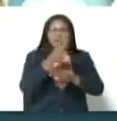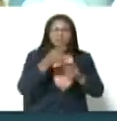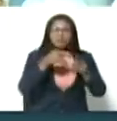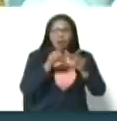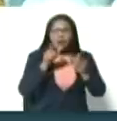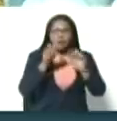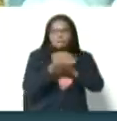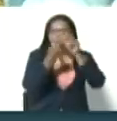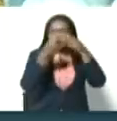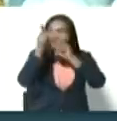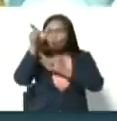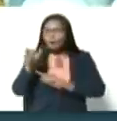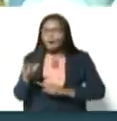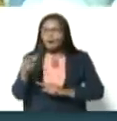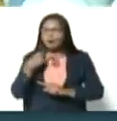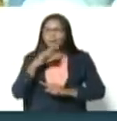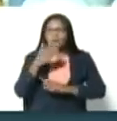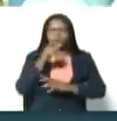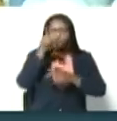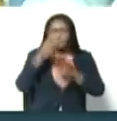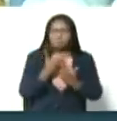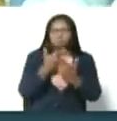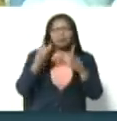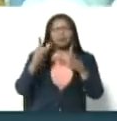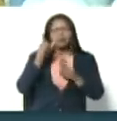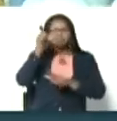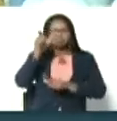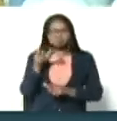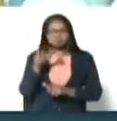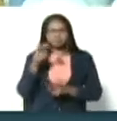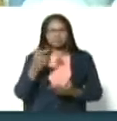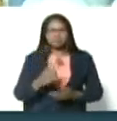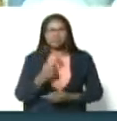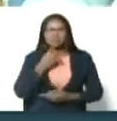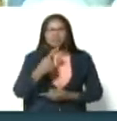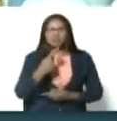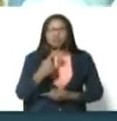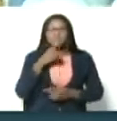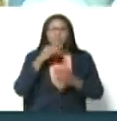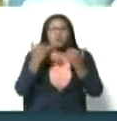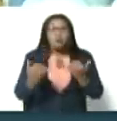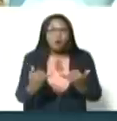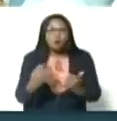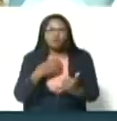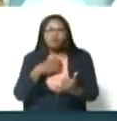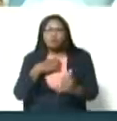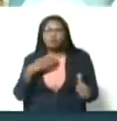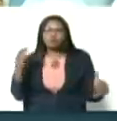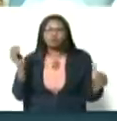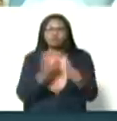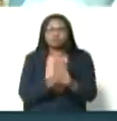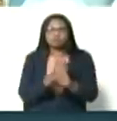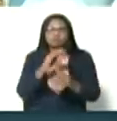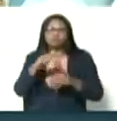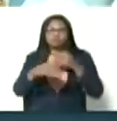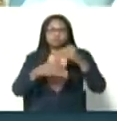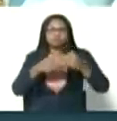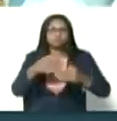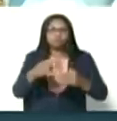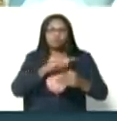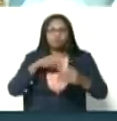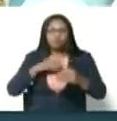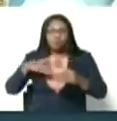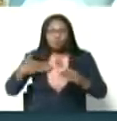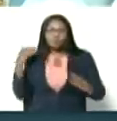otros. Él parecía un hombre libre como era. Y dijo, por ahora no ha sido posible, pero vendrán nuevas